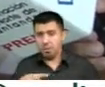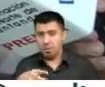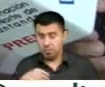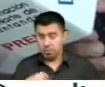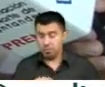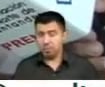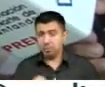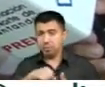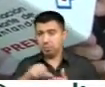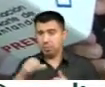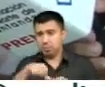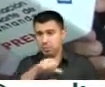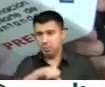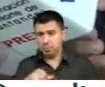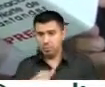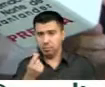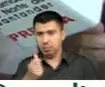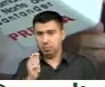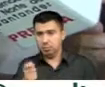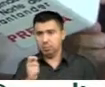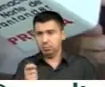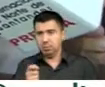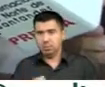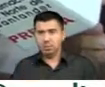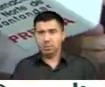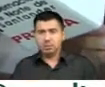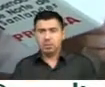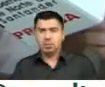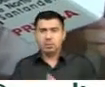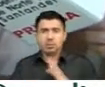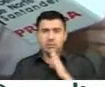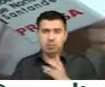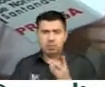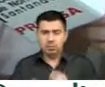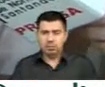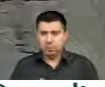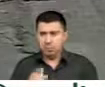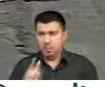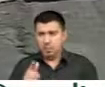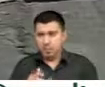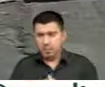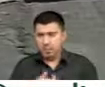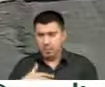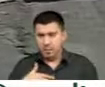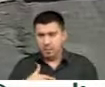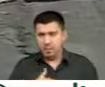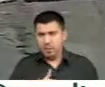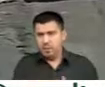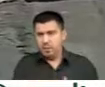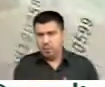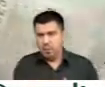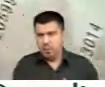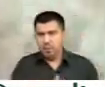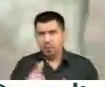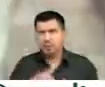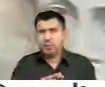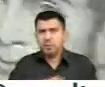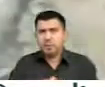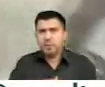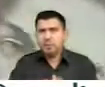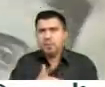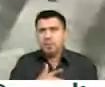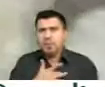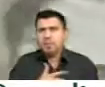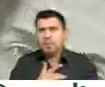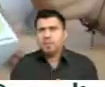Banco de la República, adquiera esos bolívares y que de esa manera la gente de la ciudad sienta que